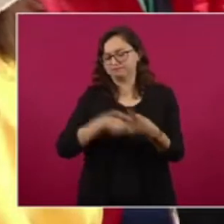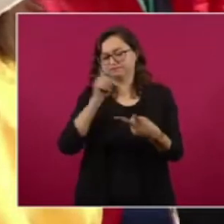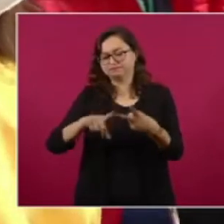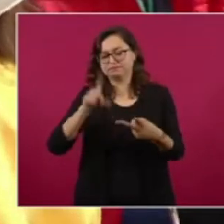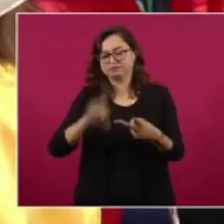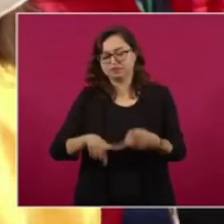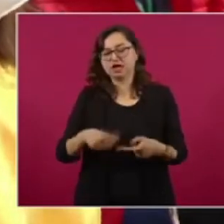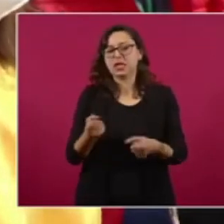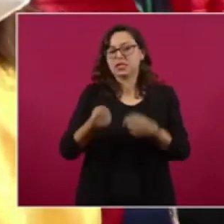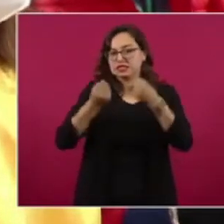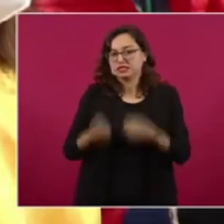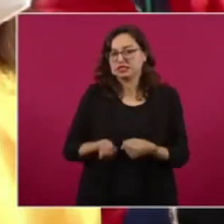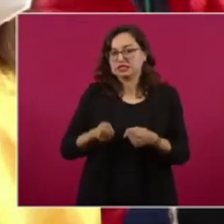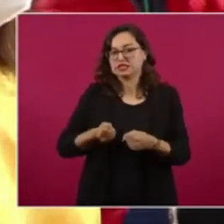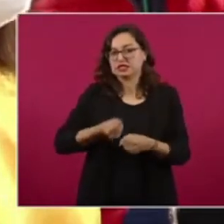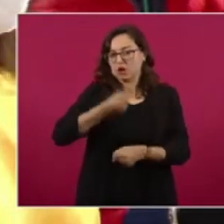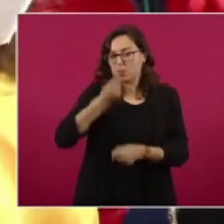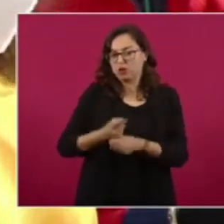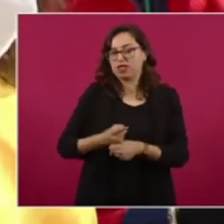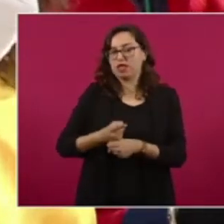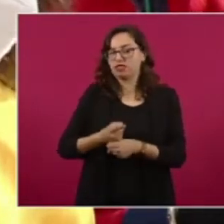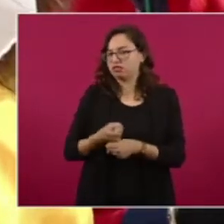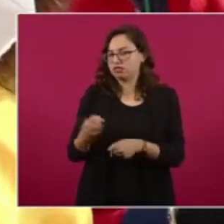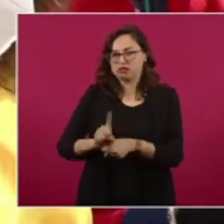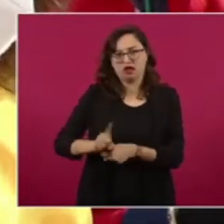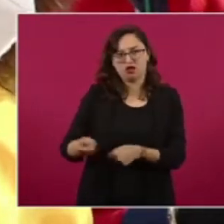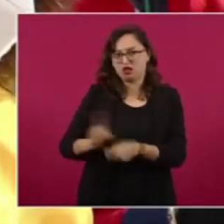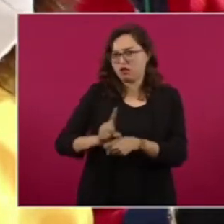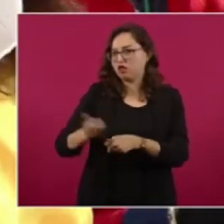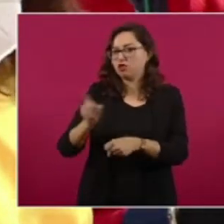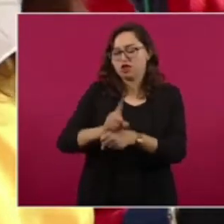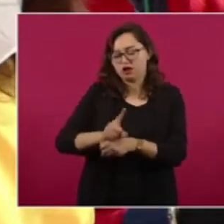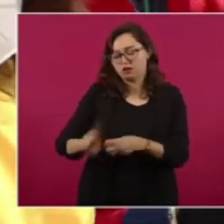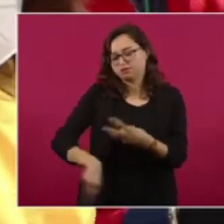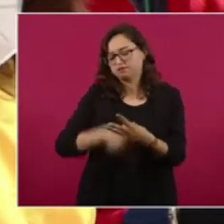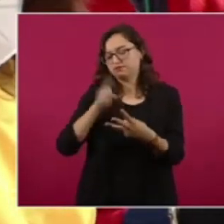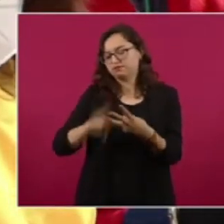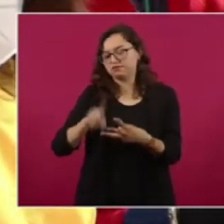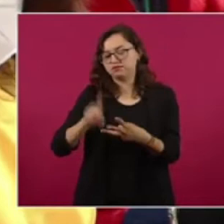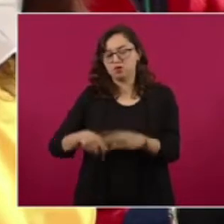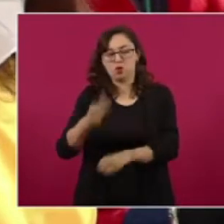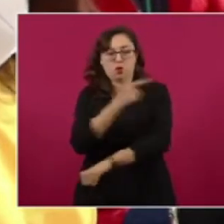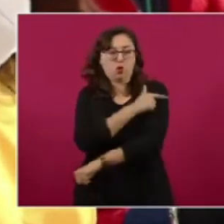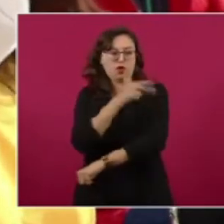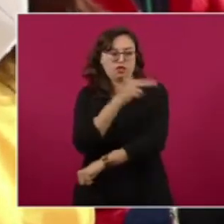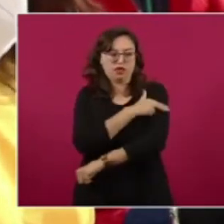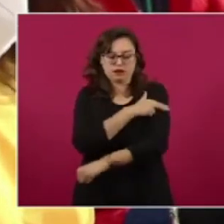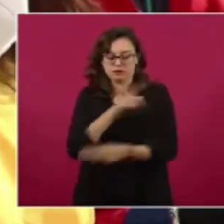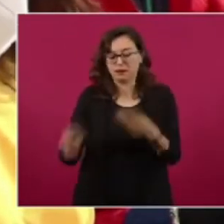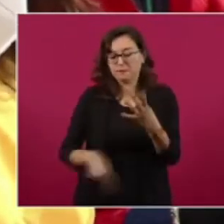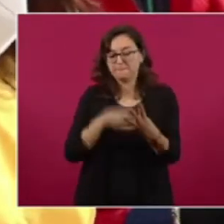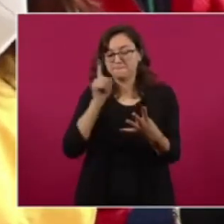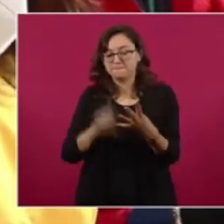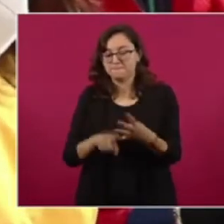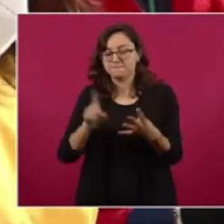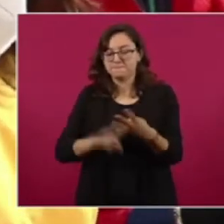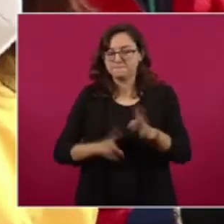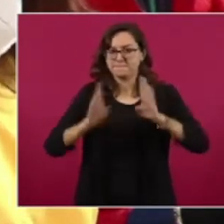creación de la Guardia Nacional y un despliegue sin precedente de las Fuerzas Armadas en el territorio, y sin embargo no cede la